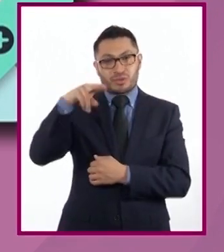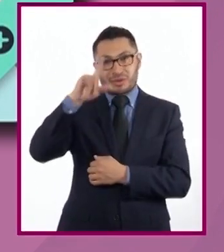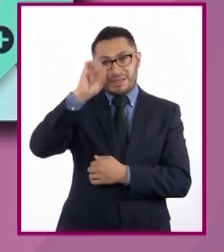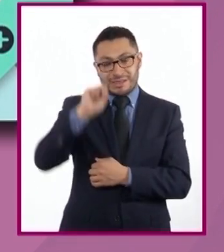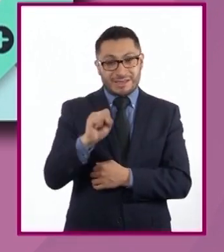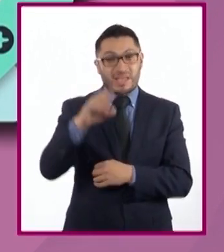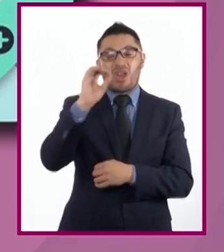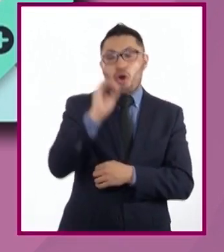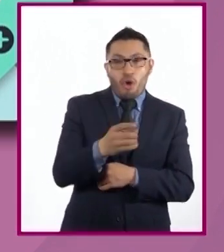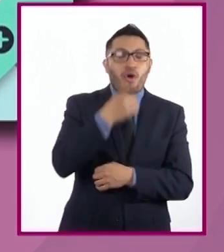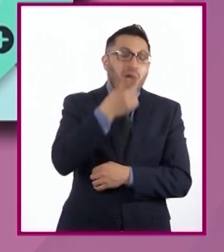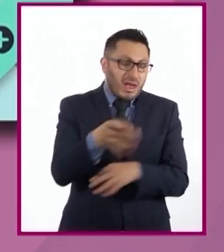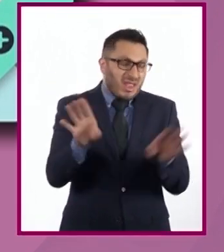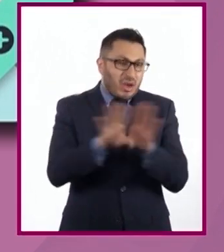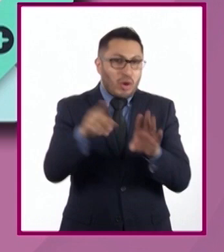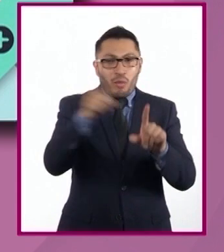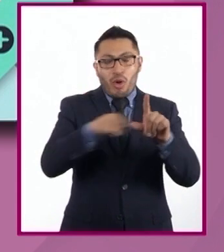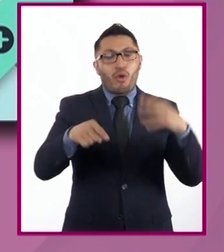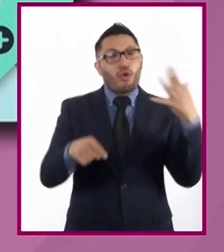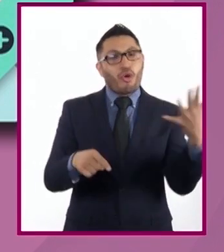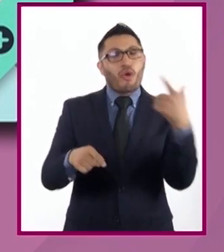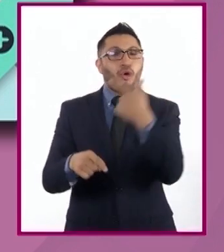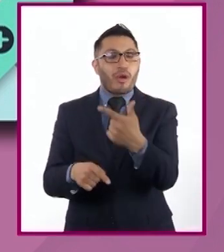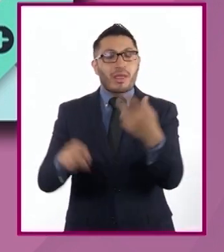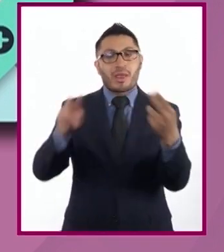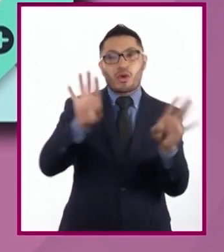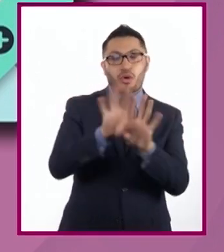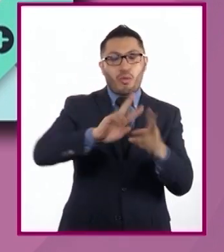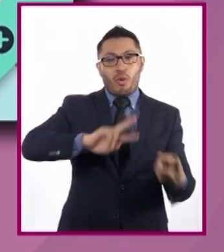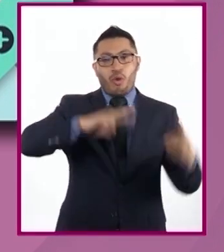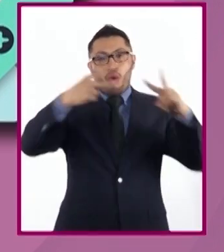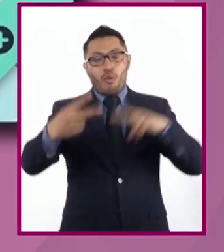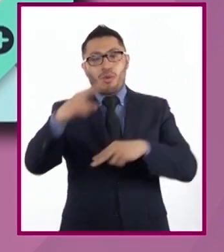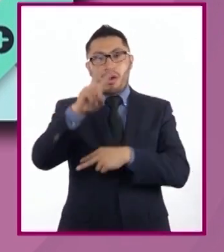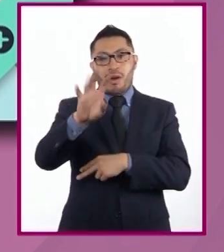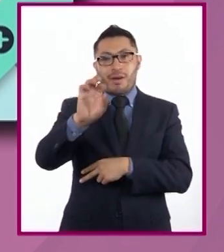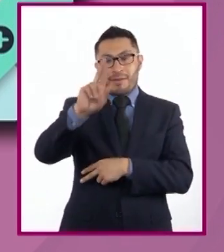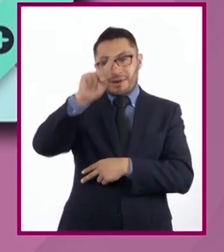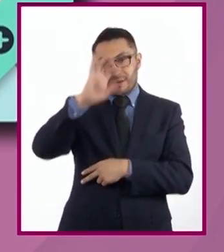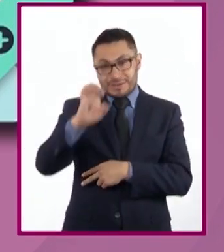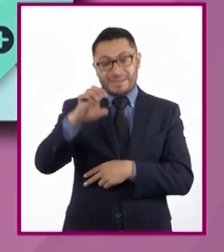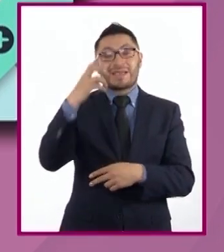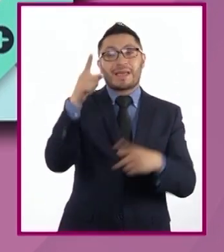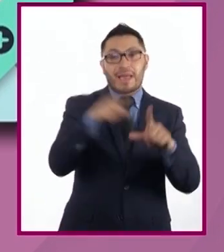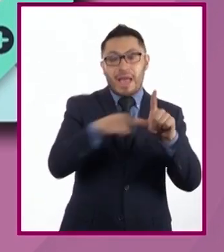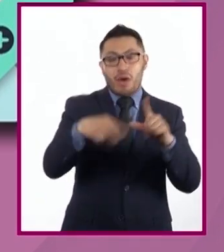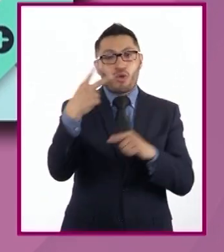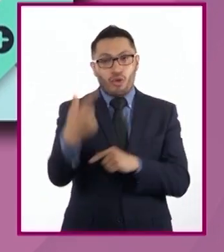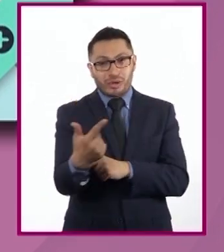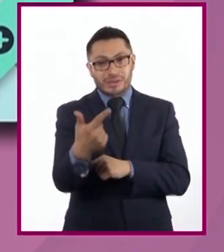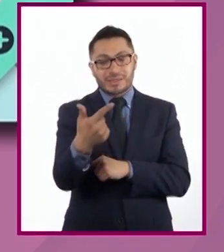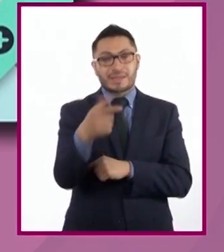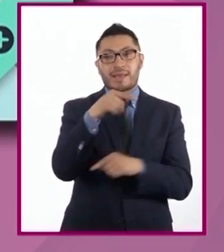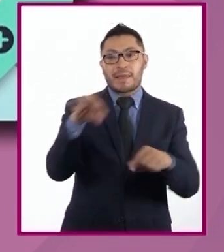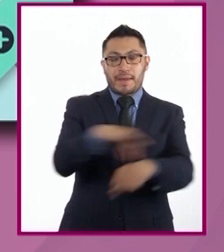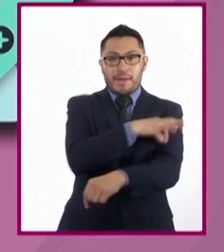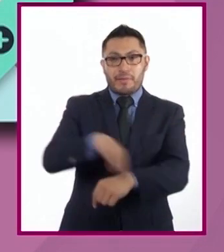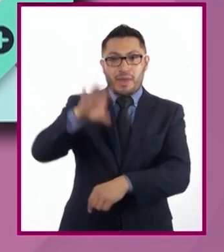podemos argumentar que los ángulos 5 y 7 son opuestos por el vértice, por lo que el ángulo 7 mide 60